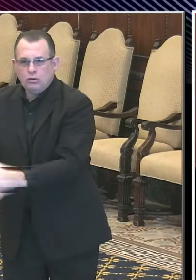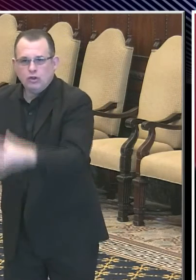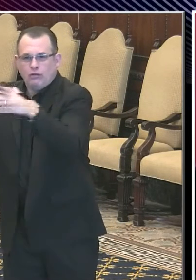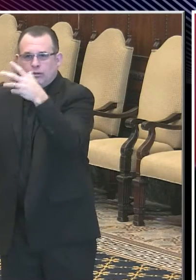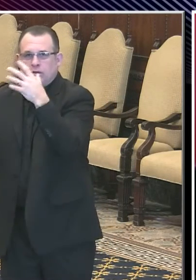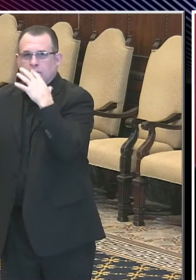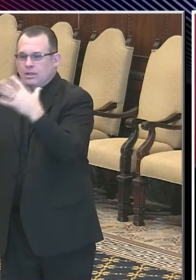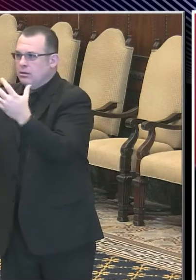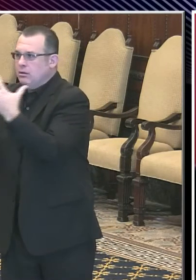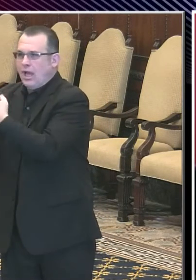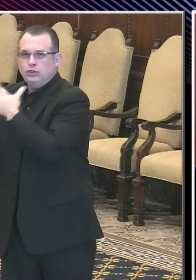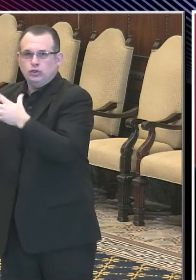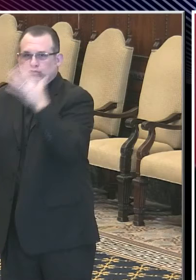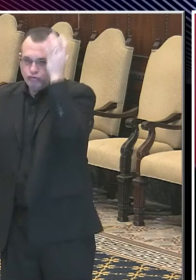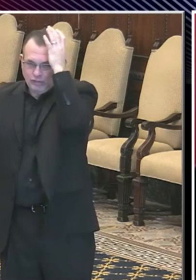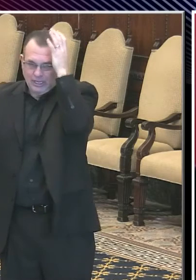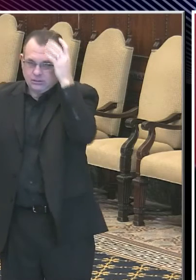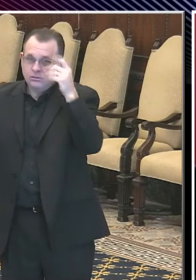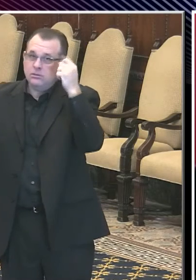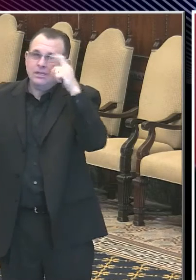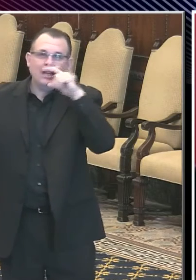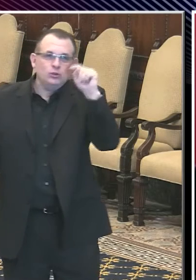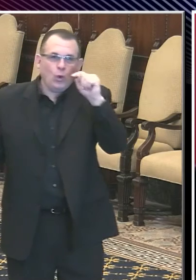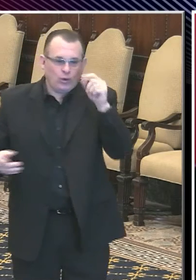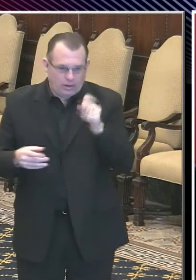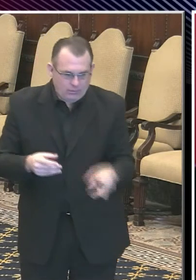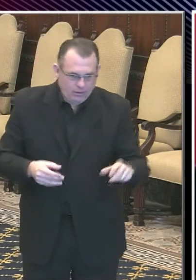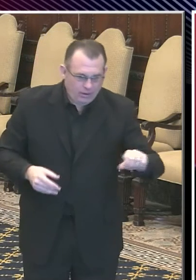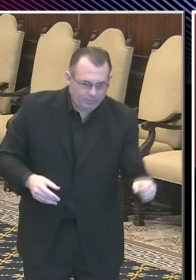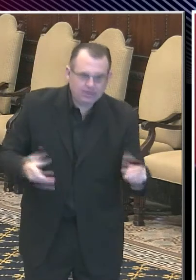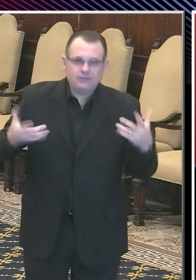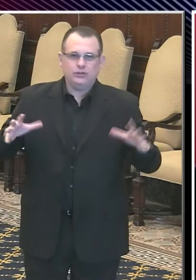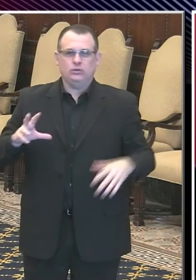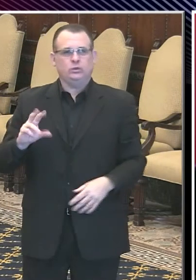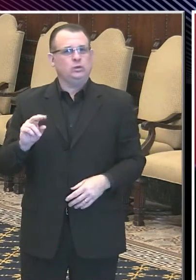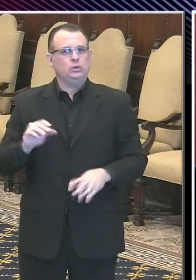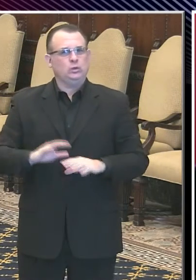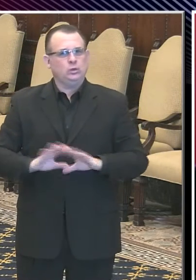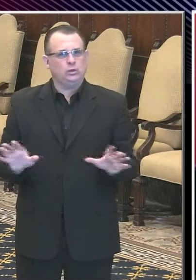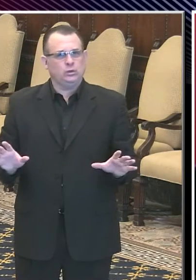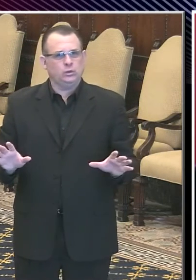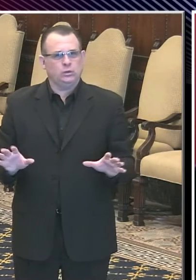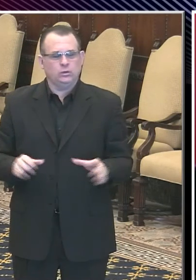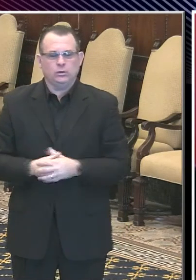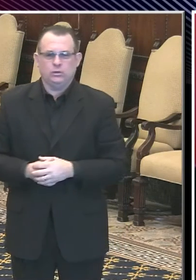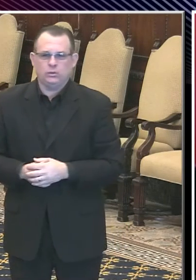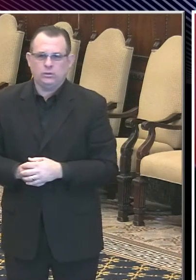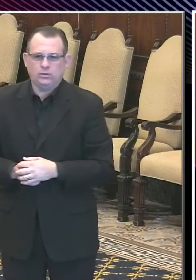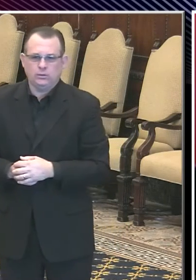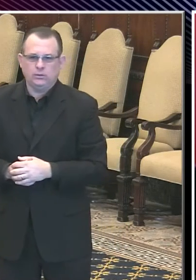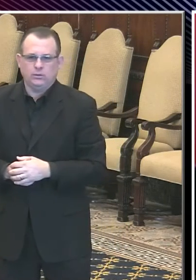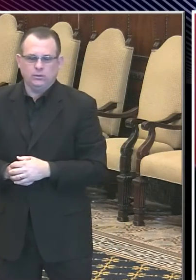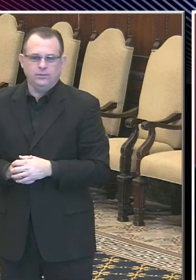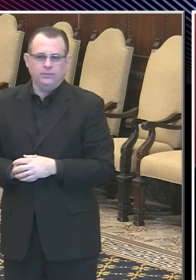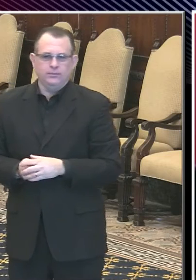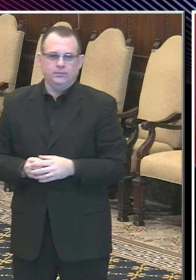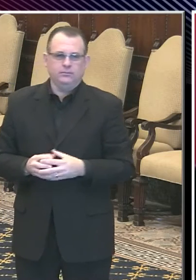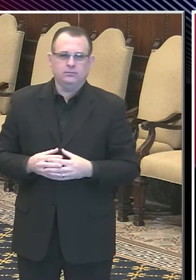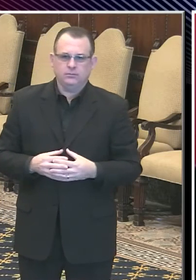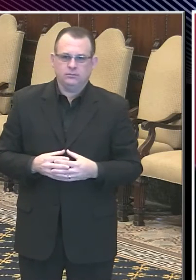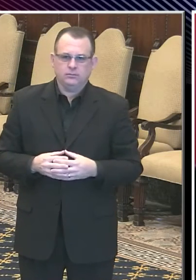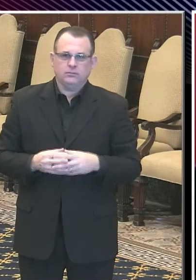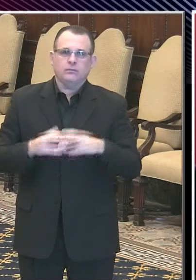Bien, nosotros lo mencionamos el día de ayer. A la gente los problemas que estamos teniendo con que desechen guantes y material